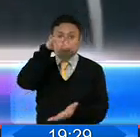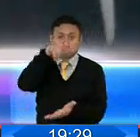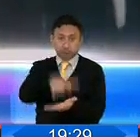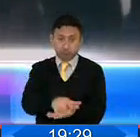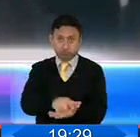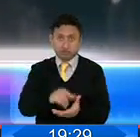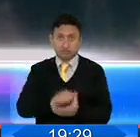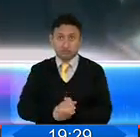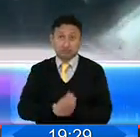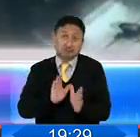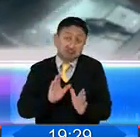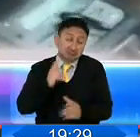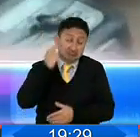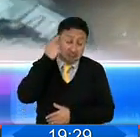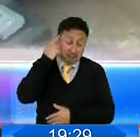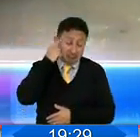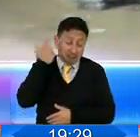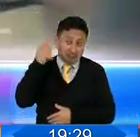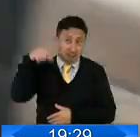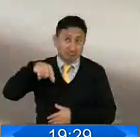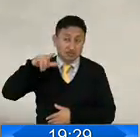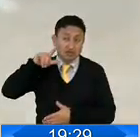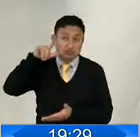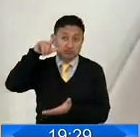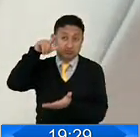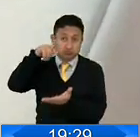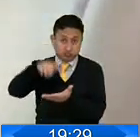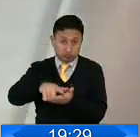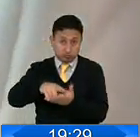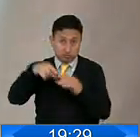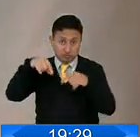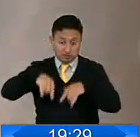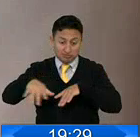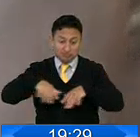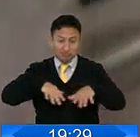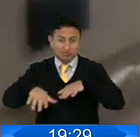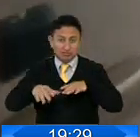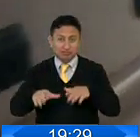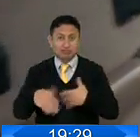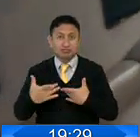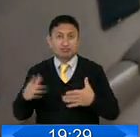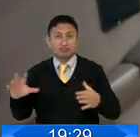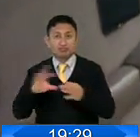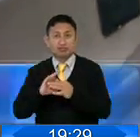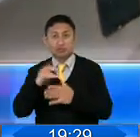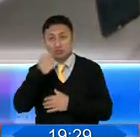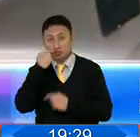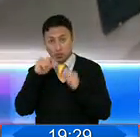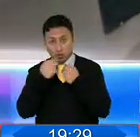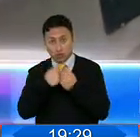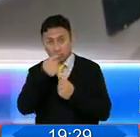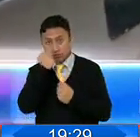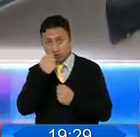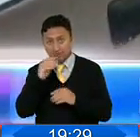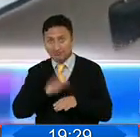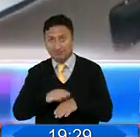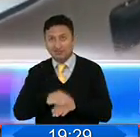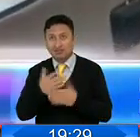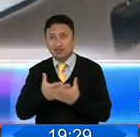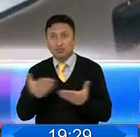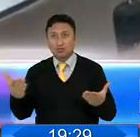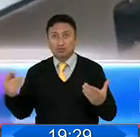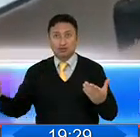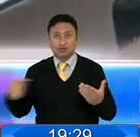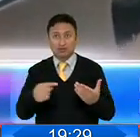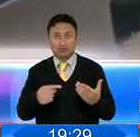aterrizaje. Se presume que esta aeronave tiene actividades relacionadas al narcotráfico por todas las evidencias y el